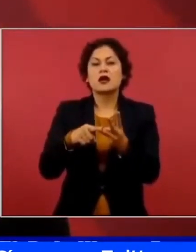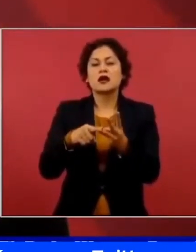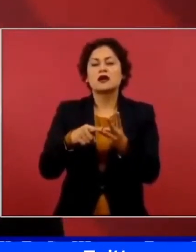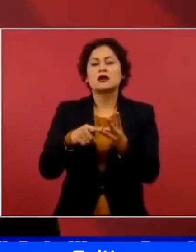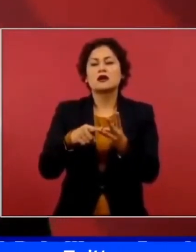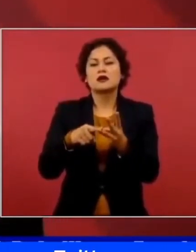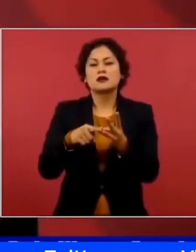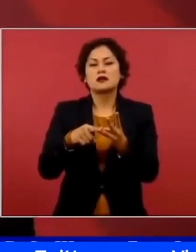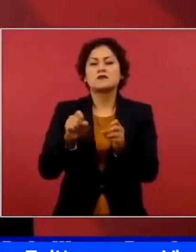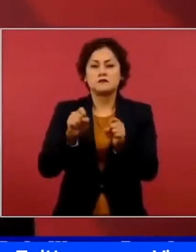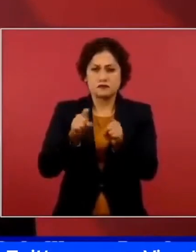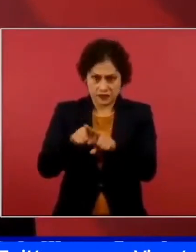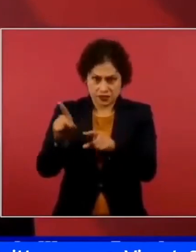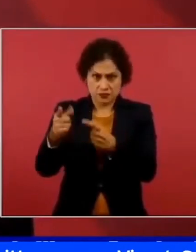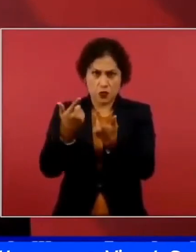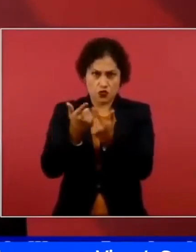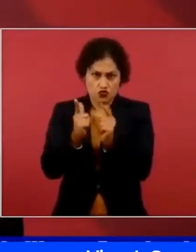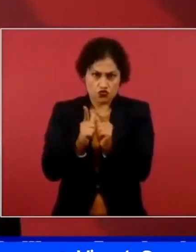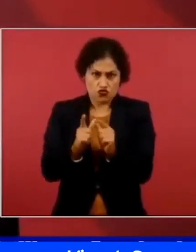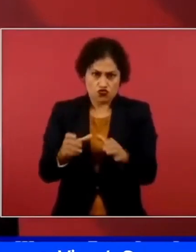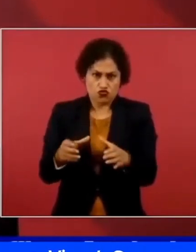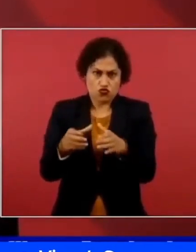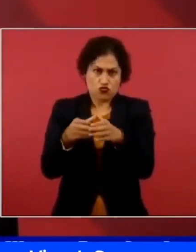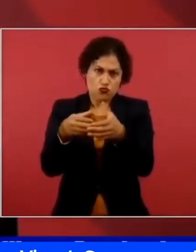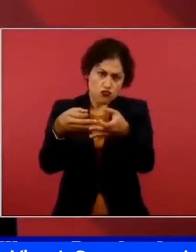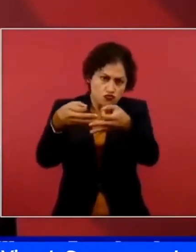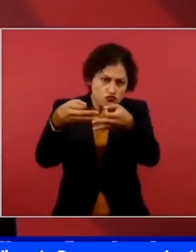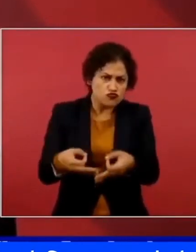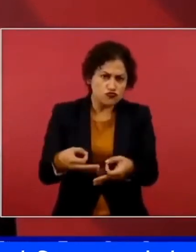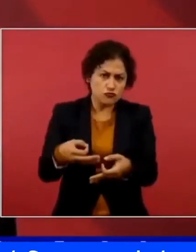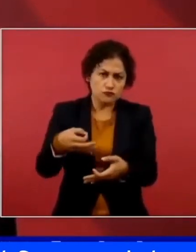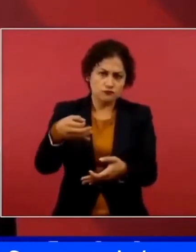partidos regionales.